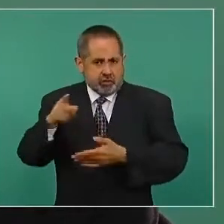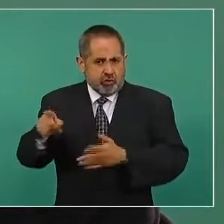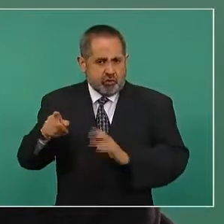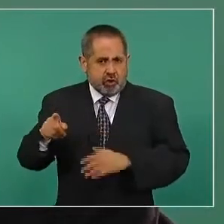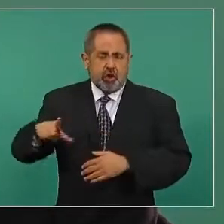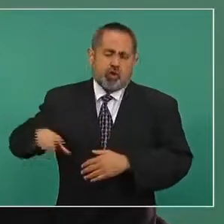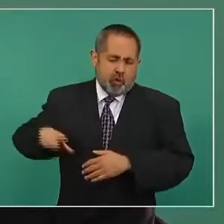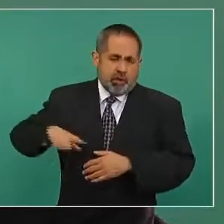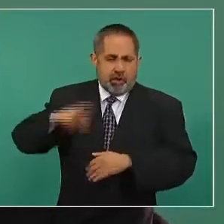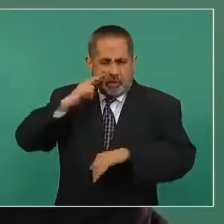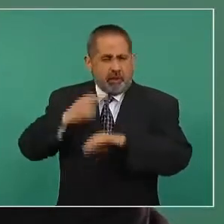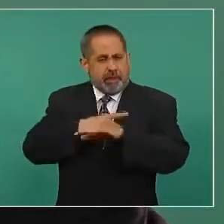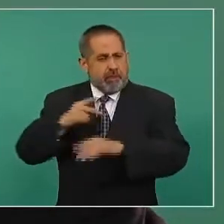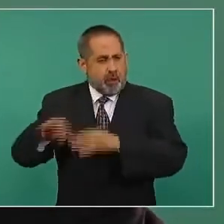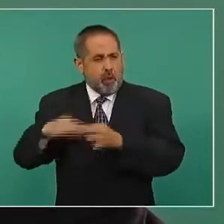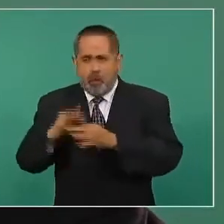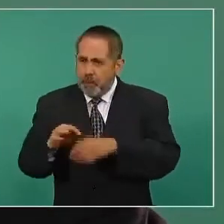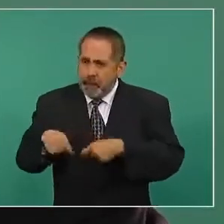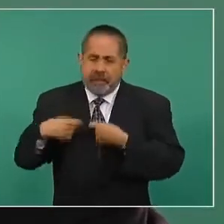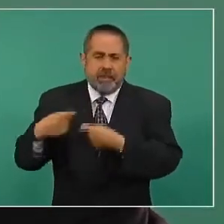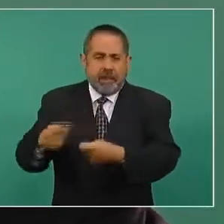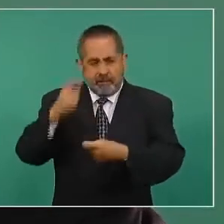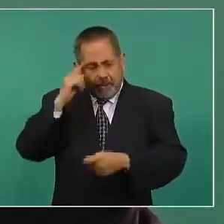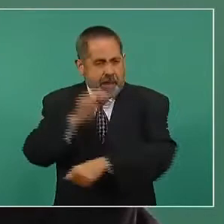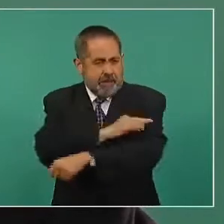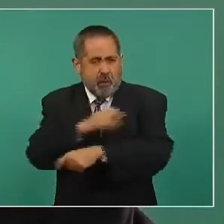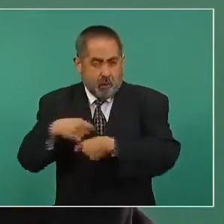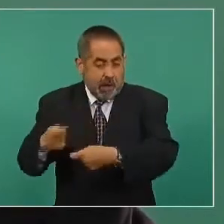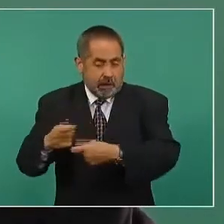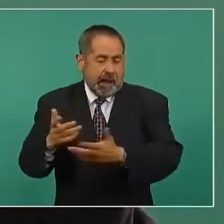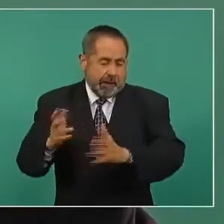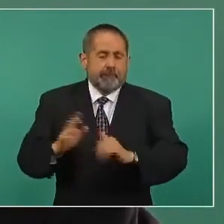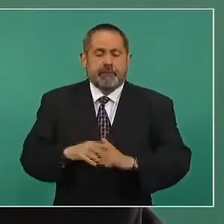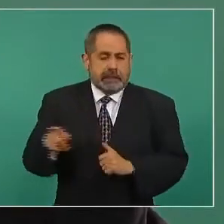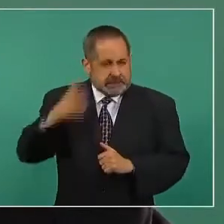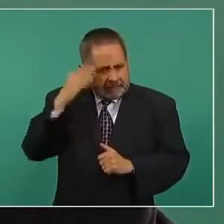del gobierno o de los servidores públicos vacunarlo,